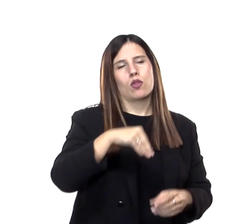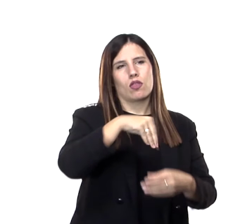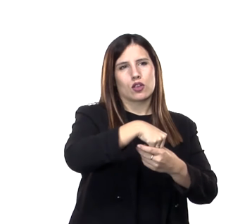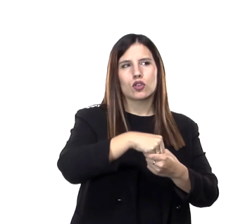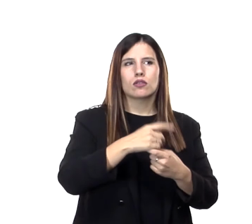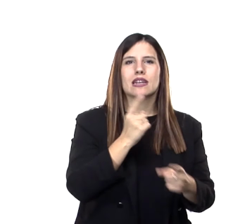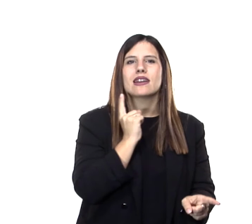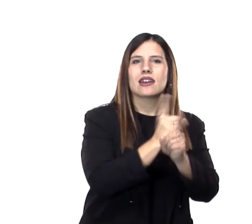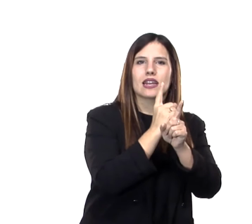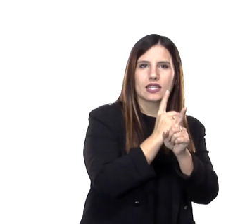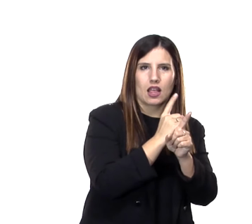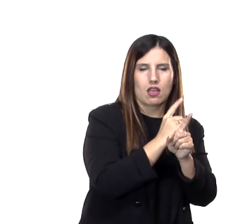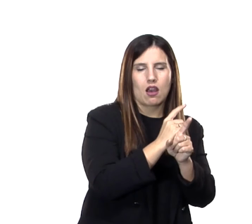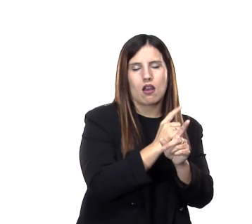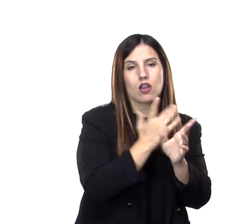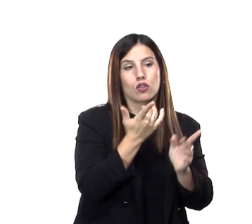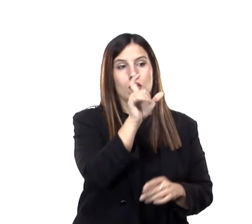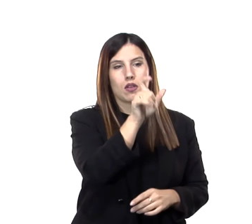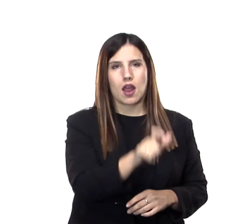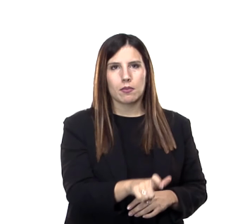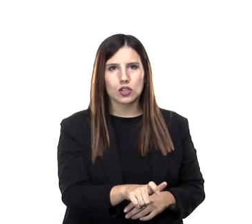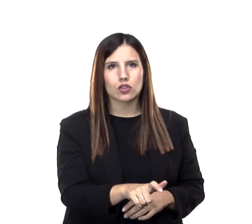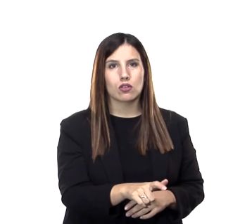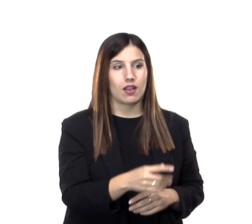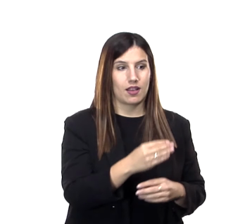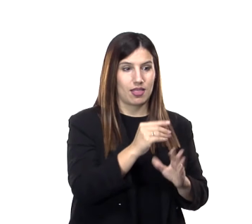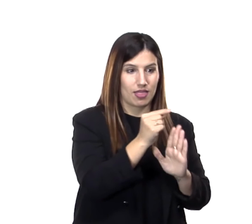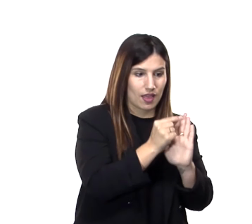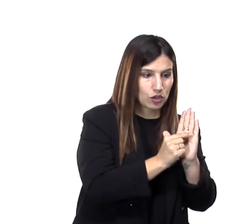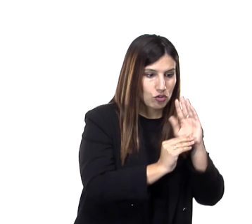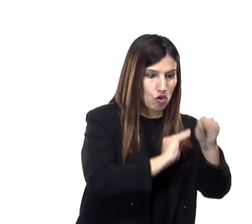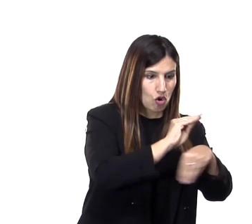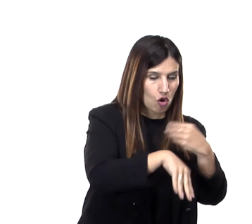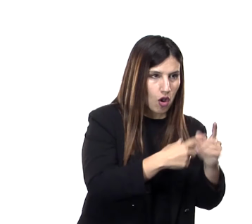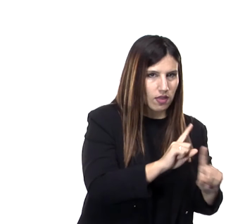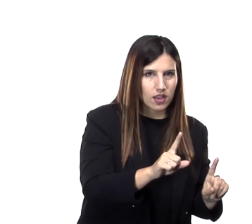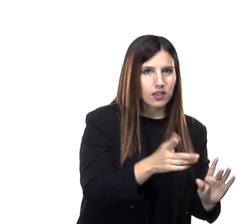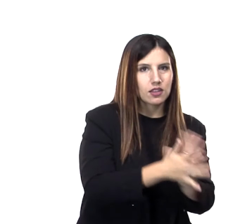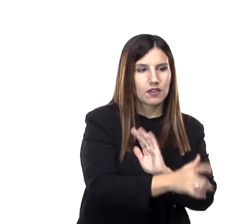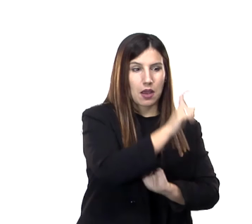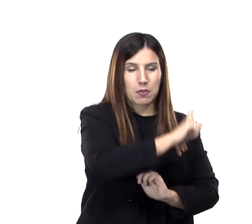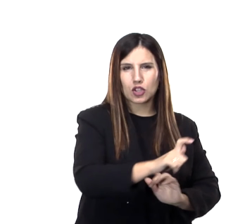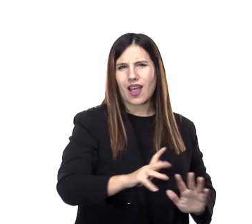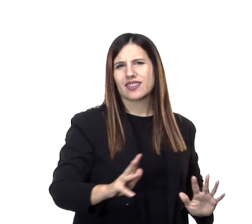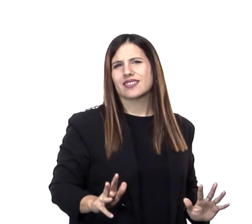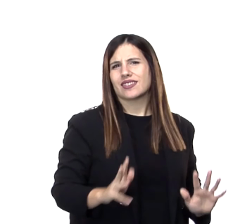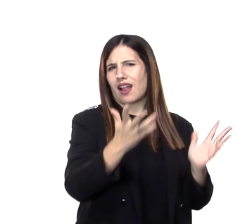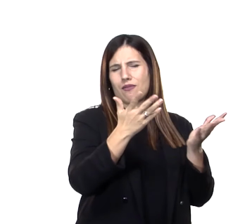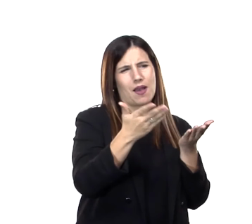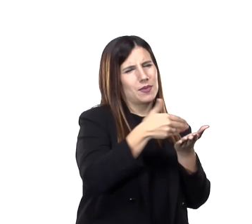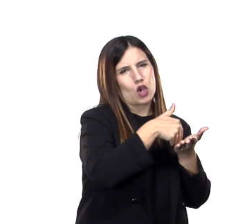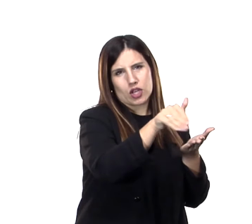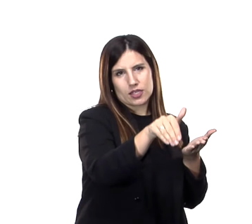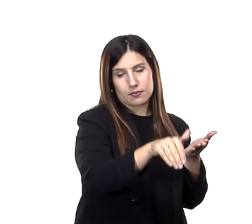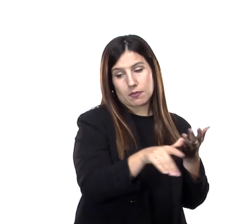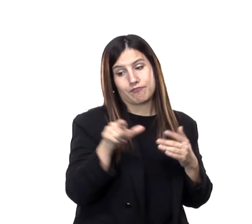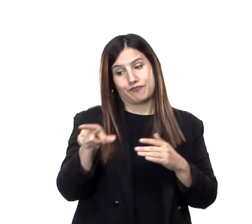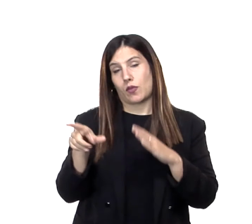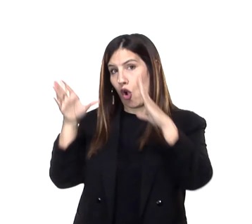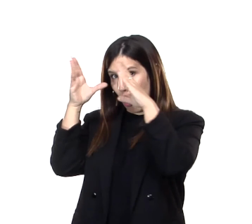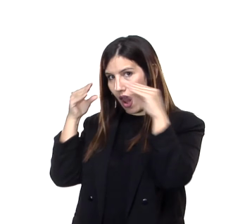y una persona decidiendo no recolectar datos salvo a cientos de miles de personas mientras tanto en holanda hubo una resistencia